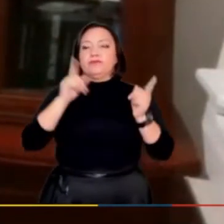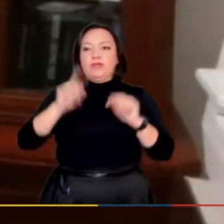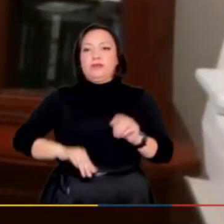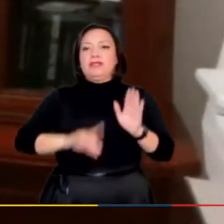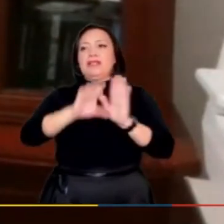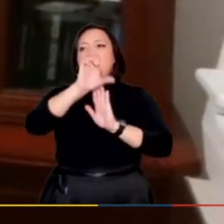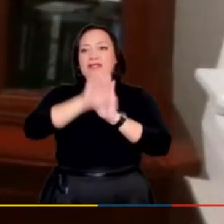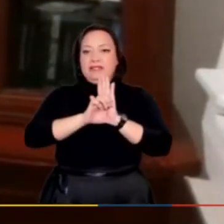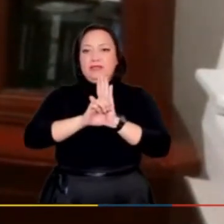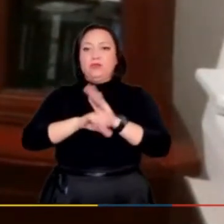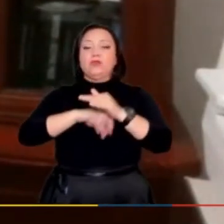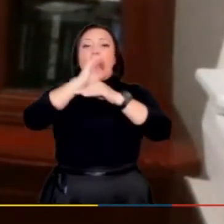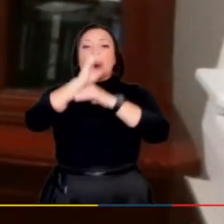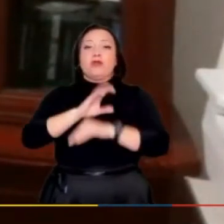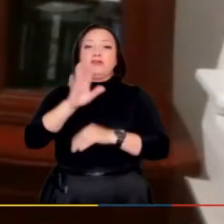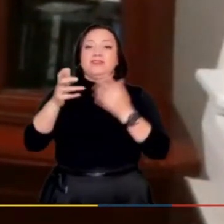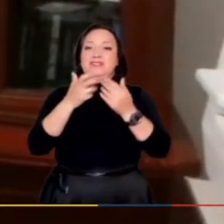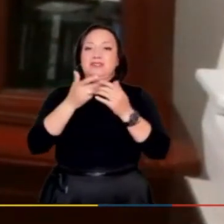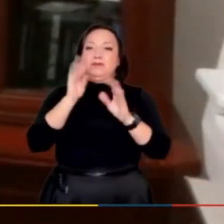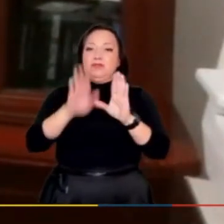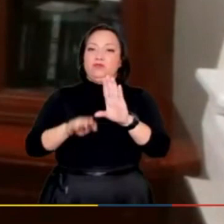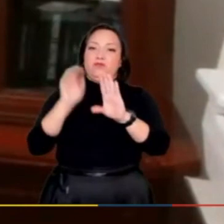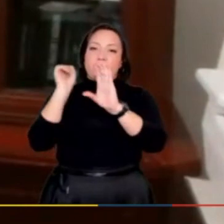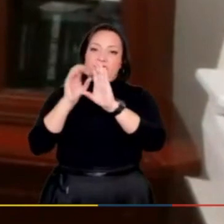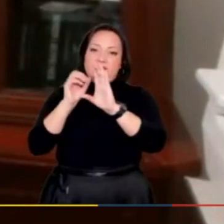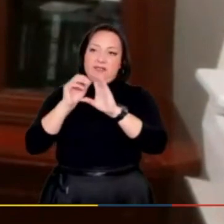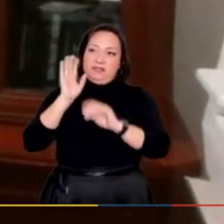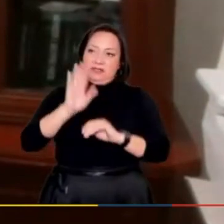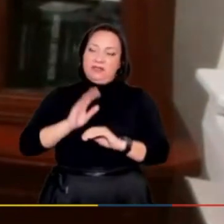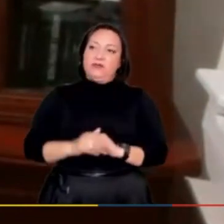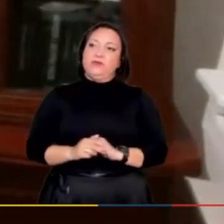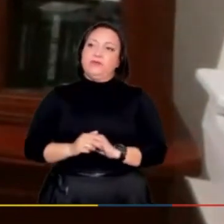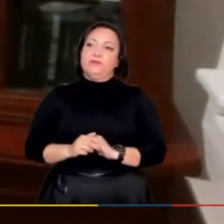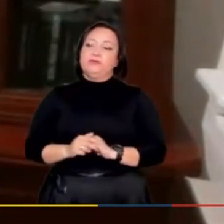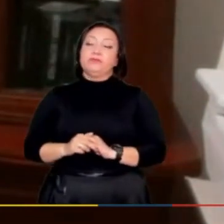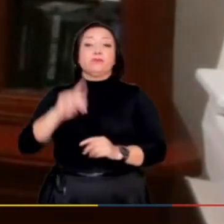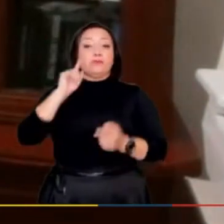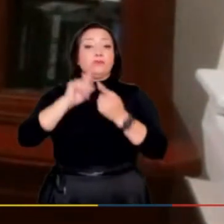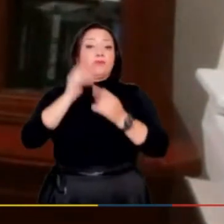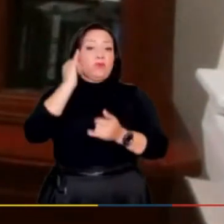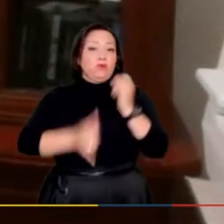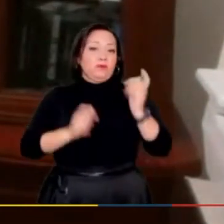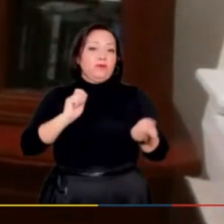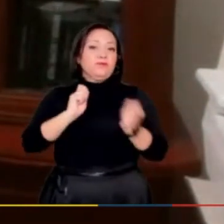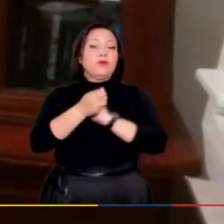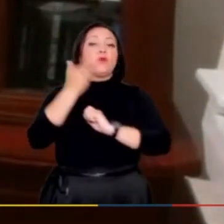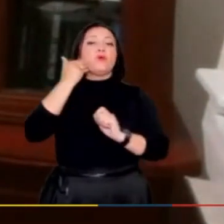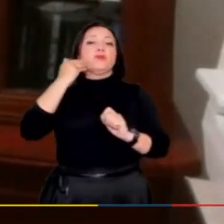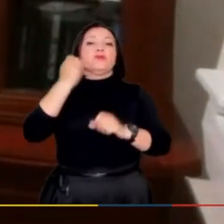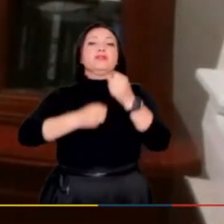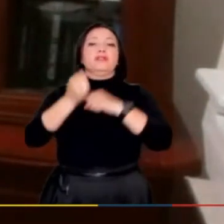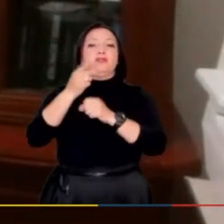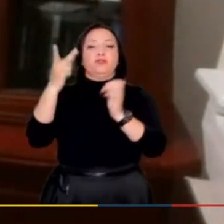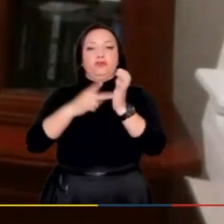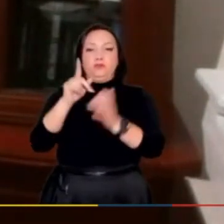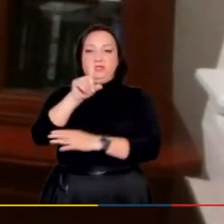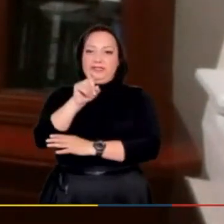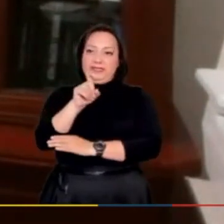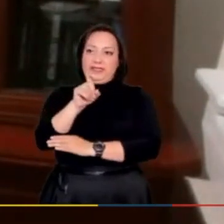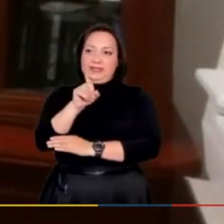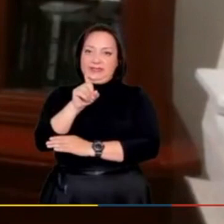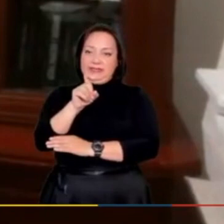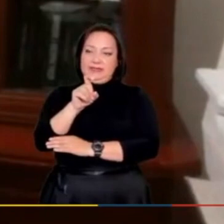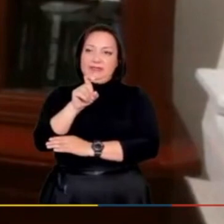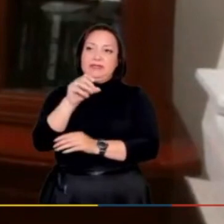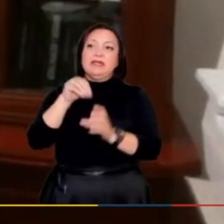Estatuto Orgánico del Sistema Financiero, cuya última modificación fue en el año 2006, y